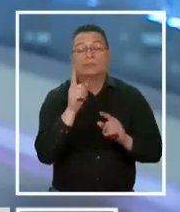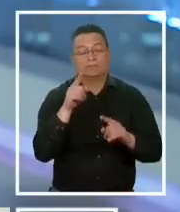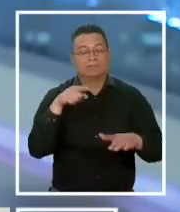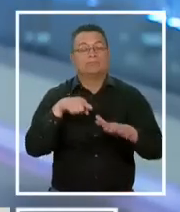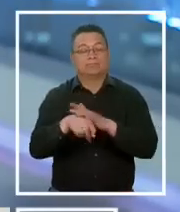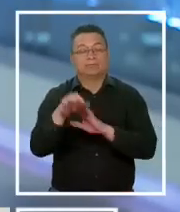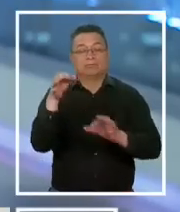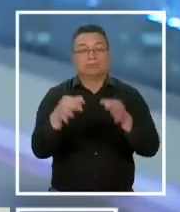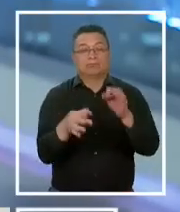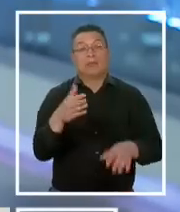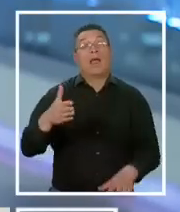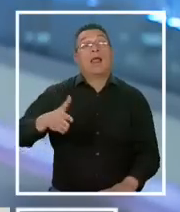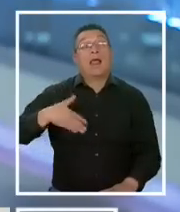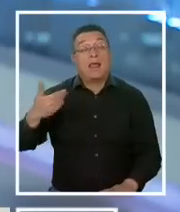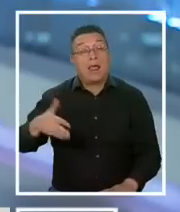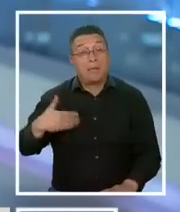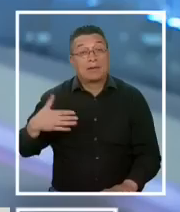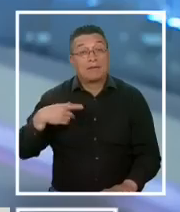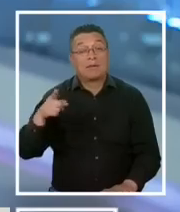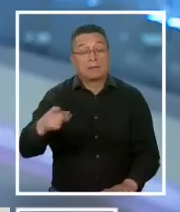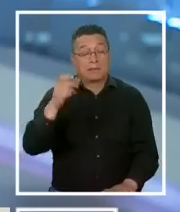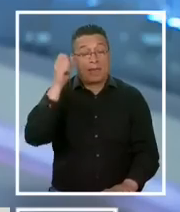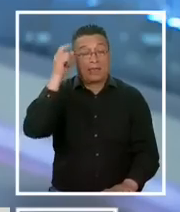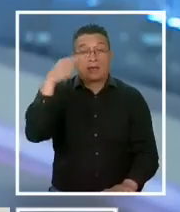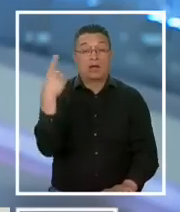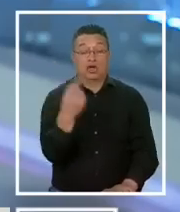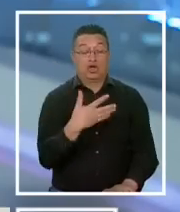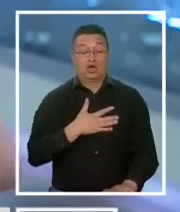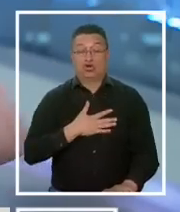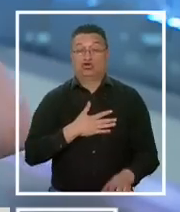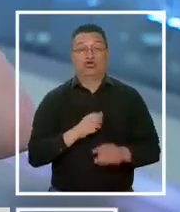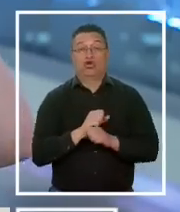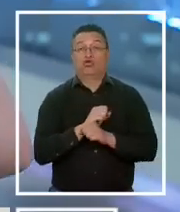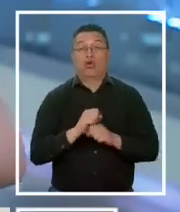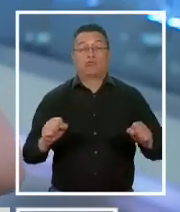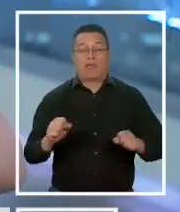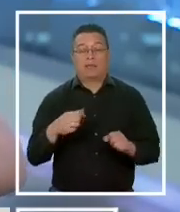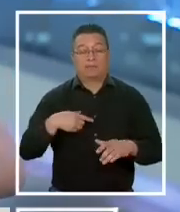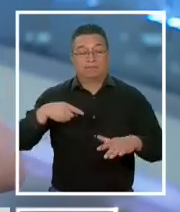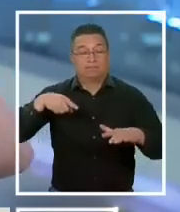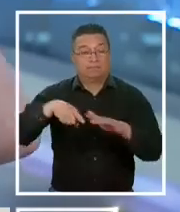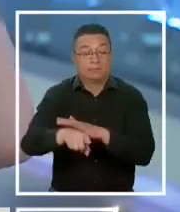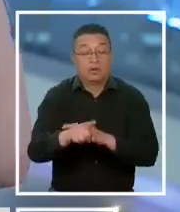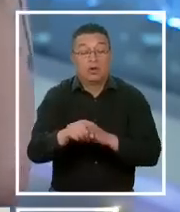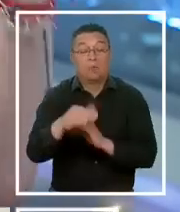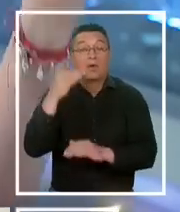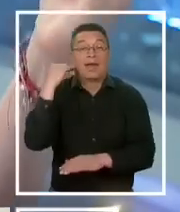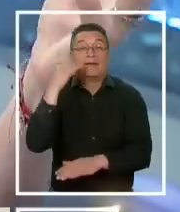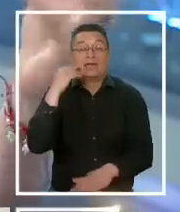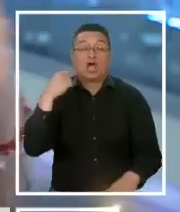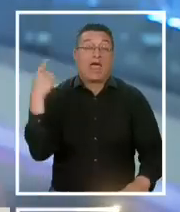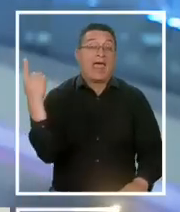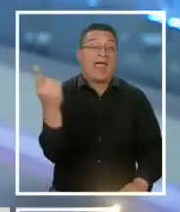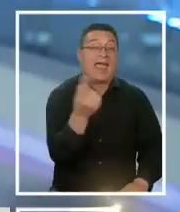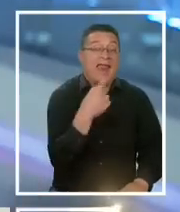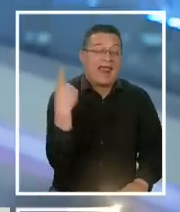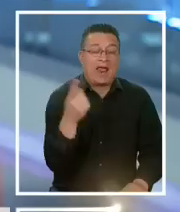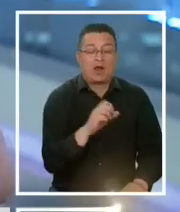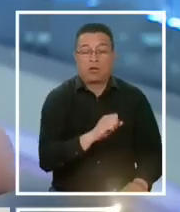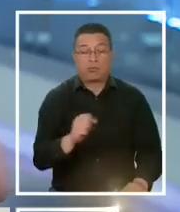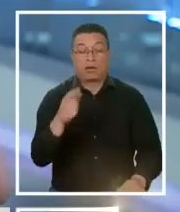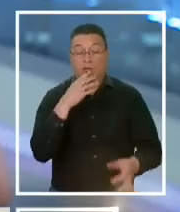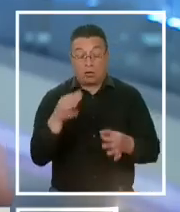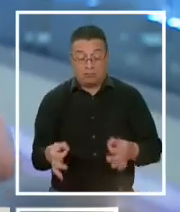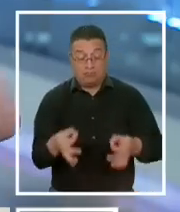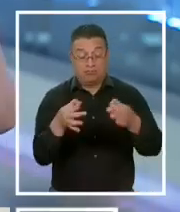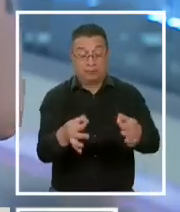jurídica que desafortunadamente ha entendido que nosotros no podemos intervenir por niños en general ya no podemos presentar